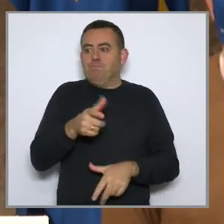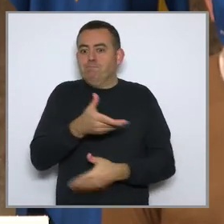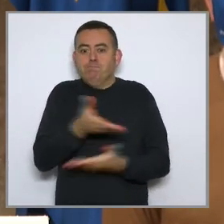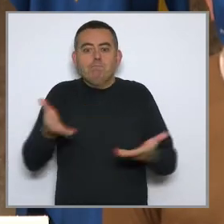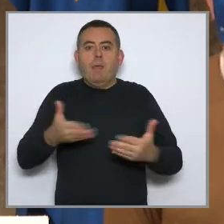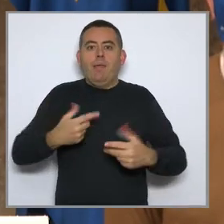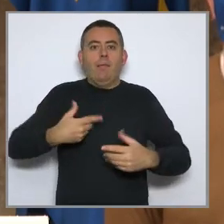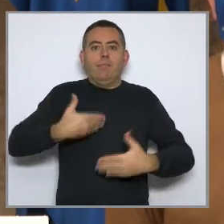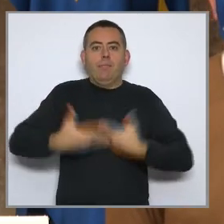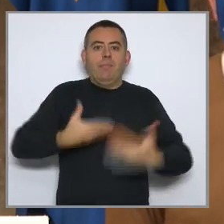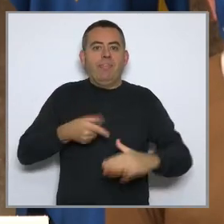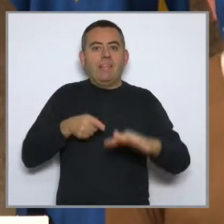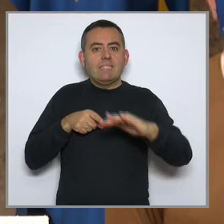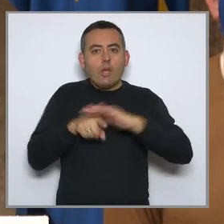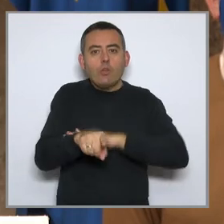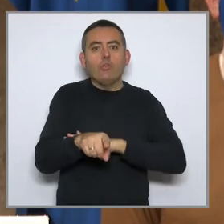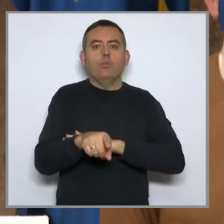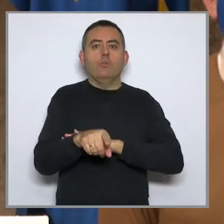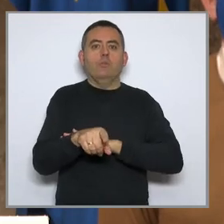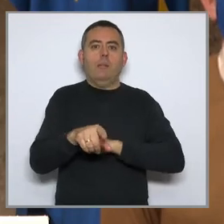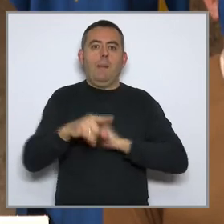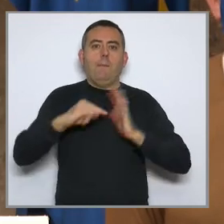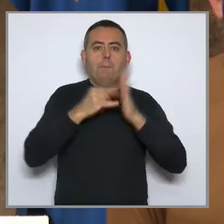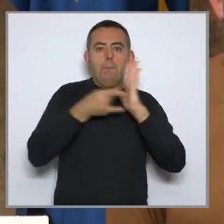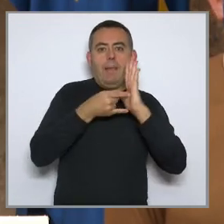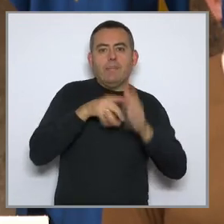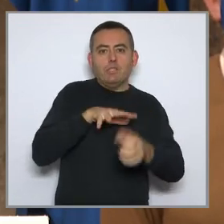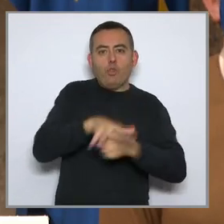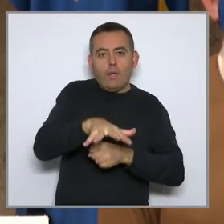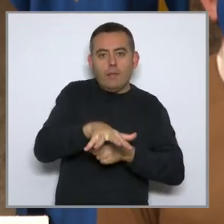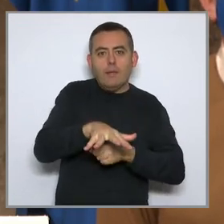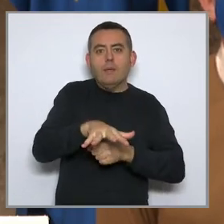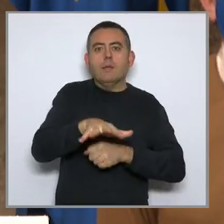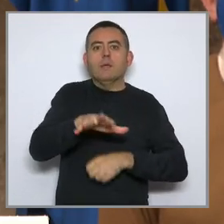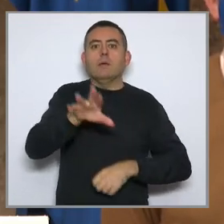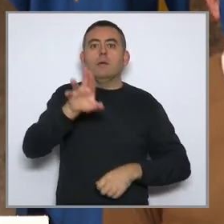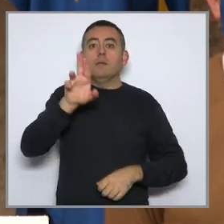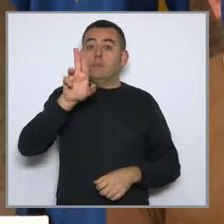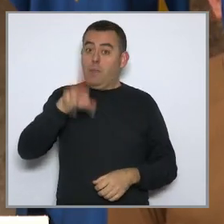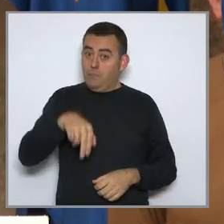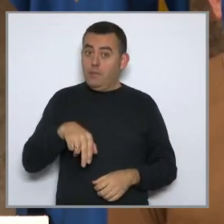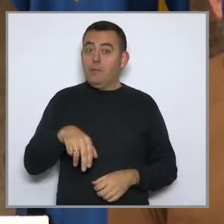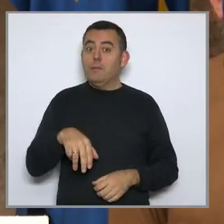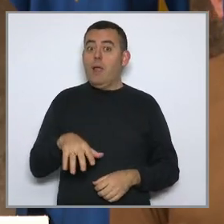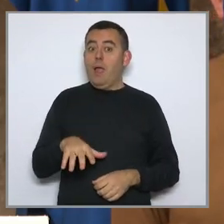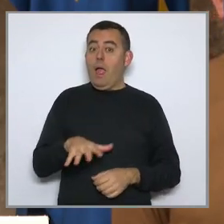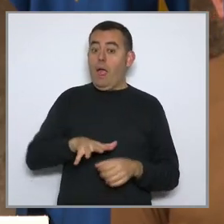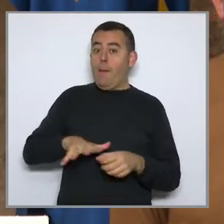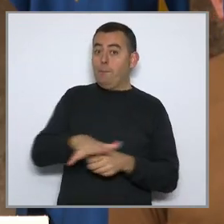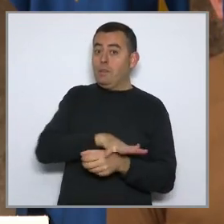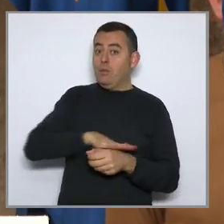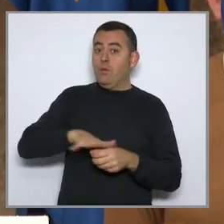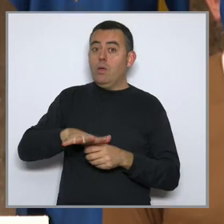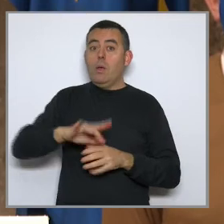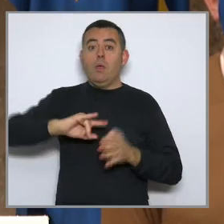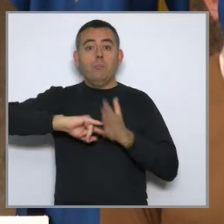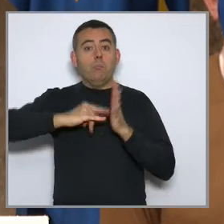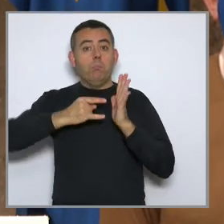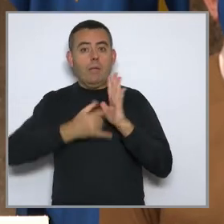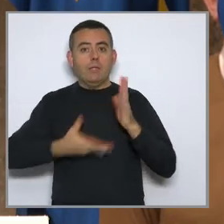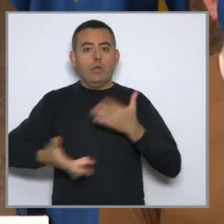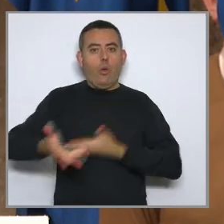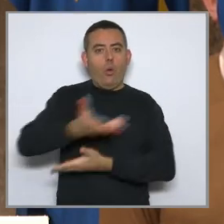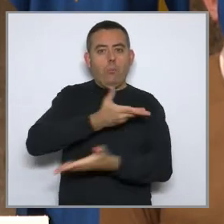de este plan de choque, también en el ámbito del plan de cooperación